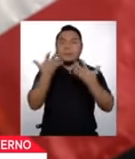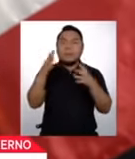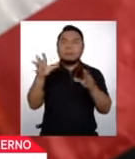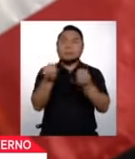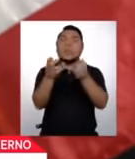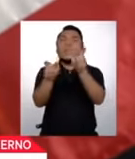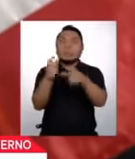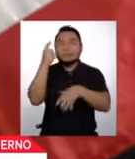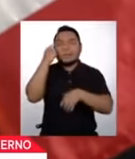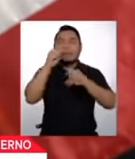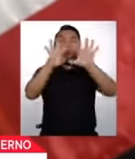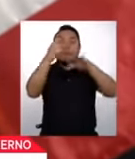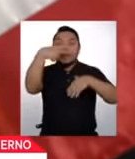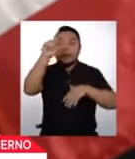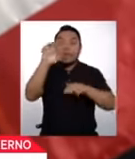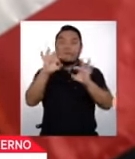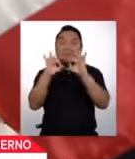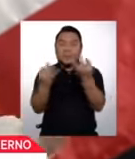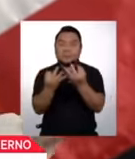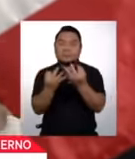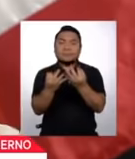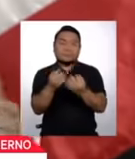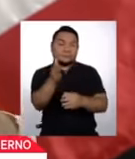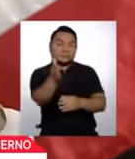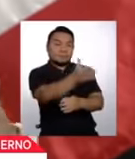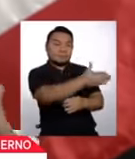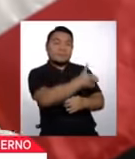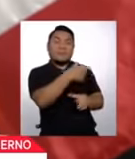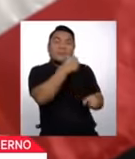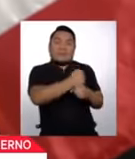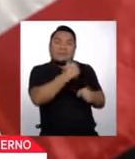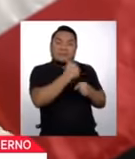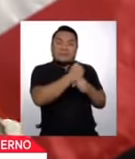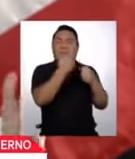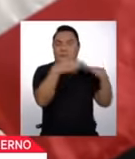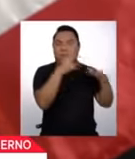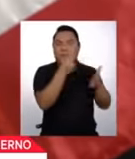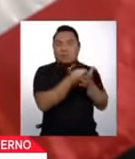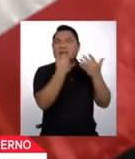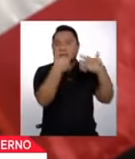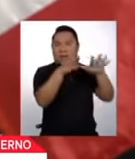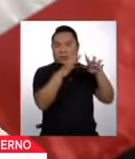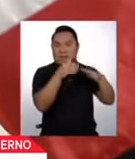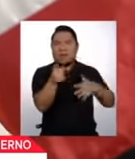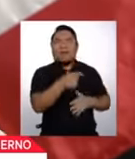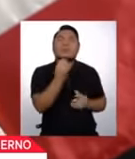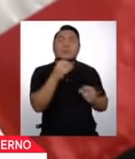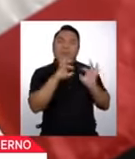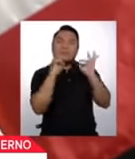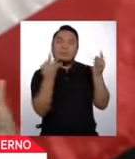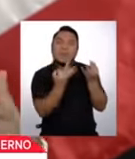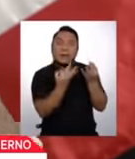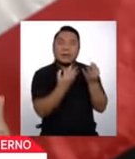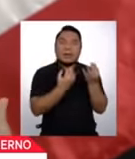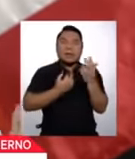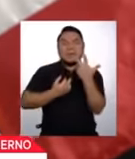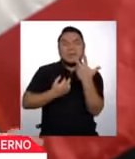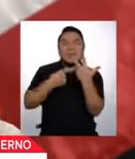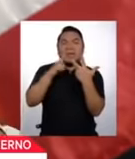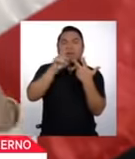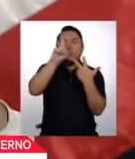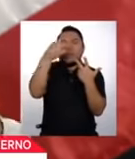millones de hogares, retirando a los hogares que tienen un ingreso porque algún miembro está en